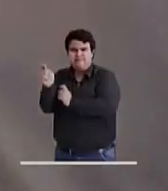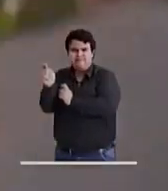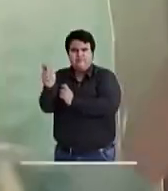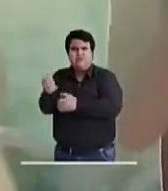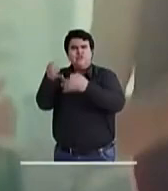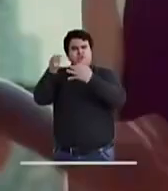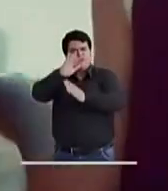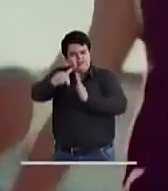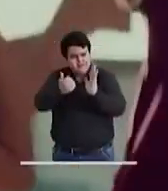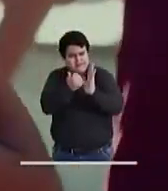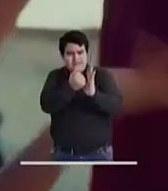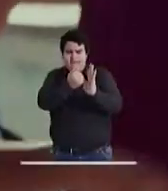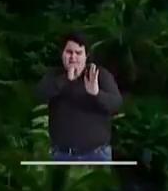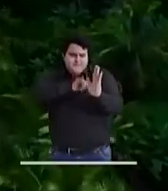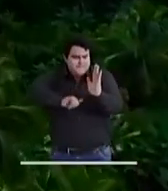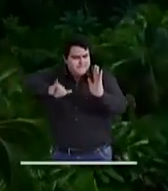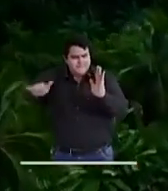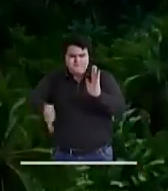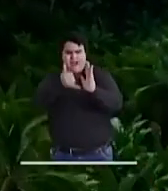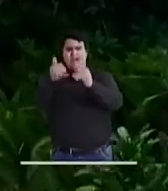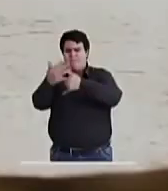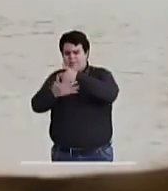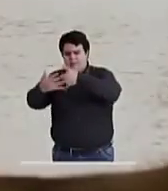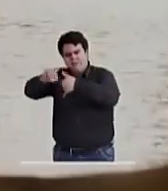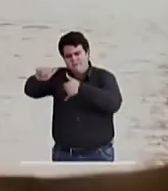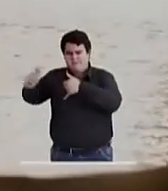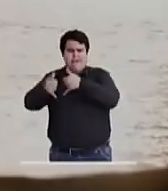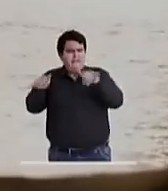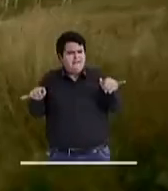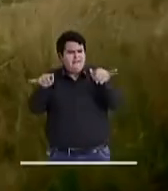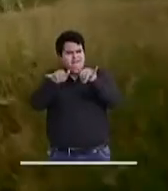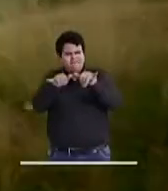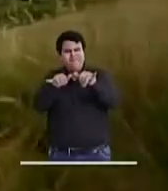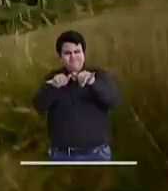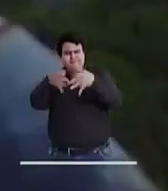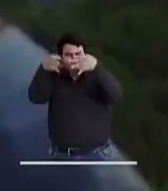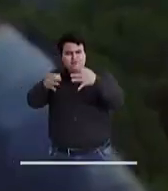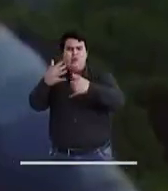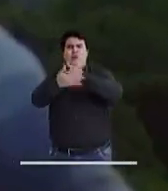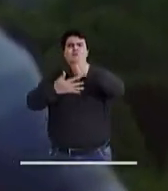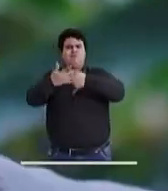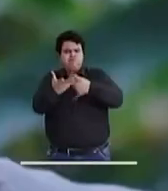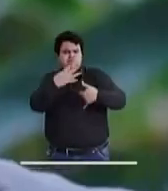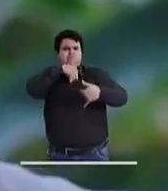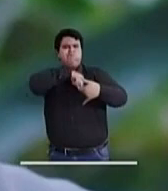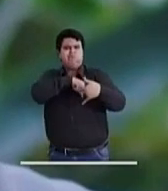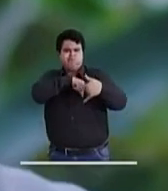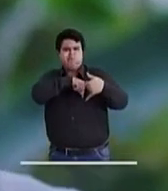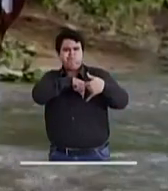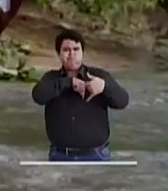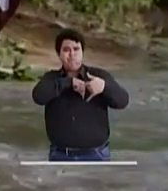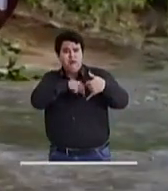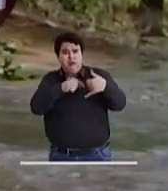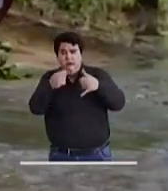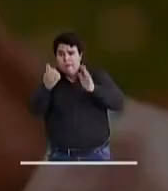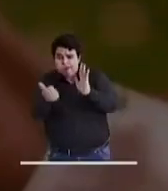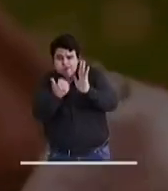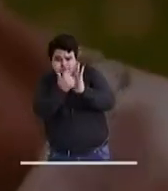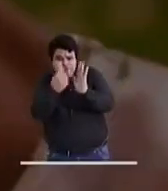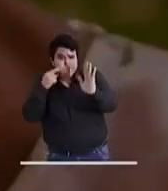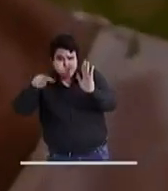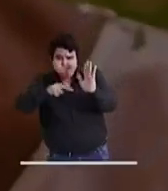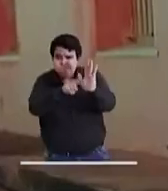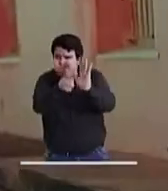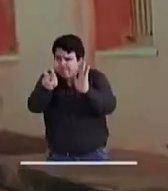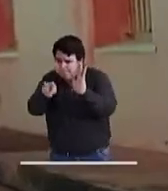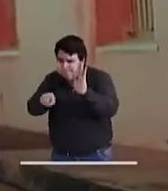ejemplo, hay incorporación de personas firmantes de paz, por ejemplo, que los productos que por ejemplo se usen en un restaurante que